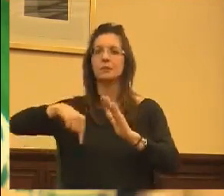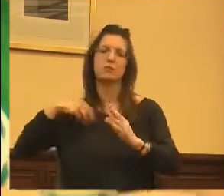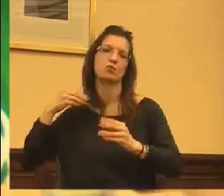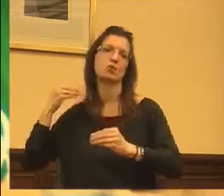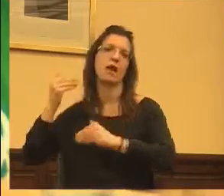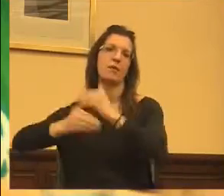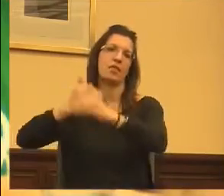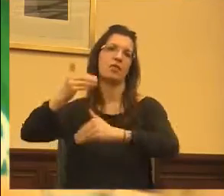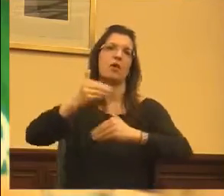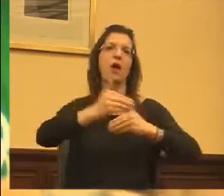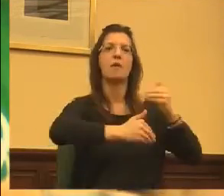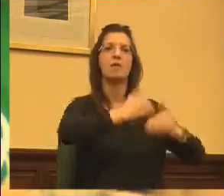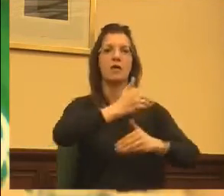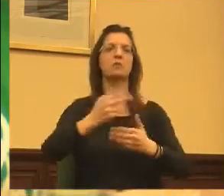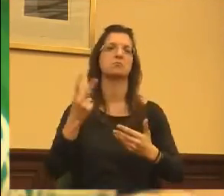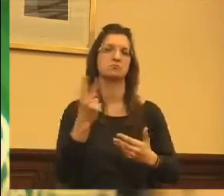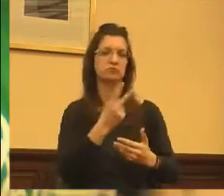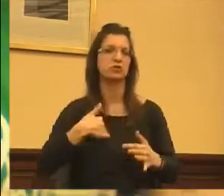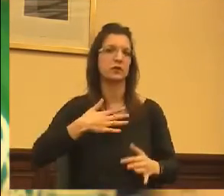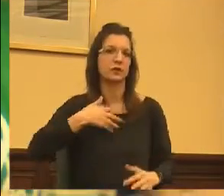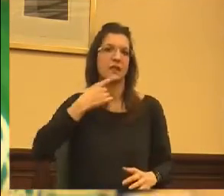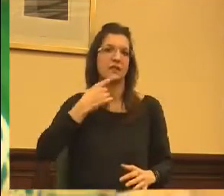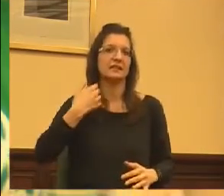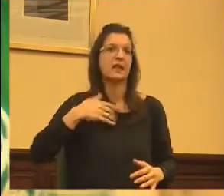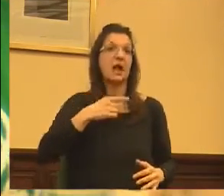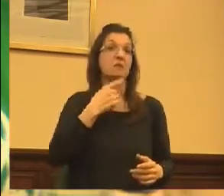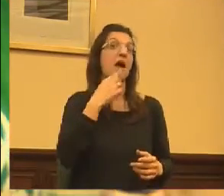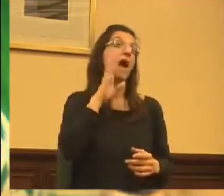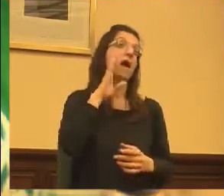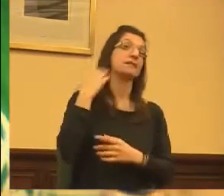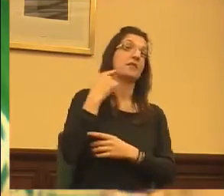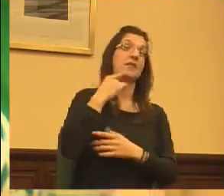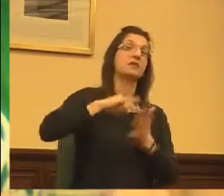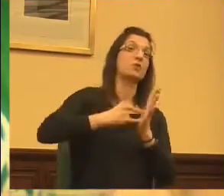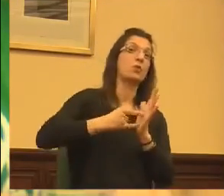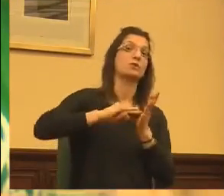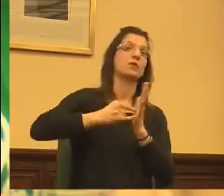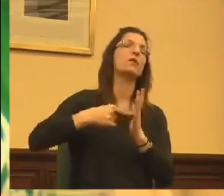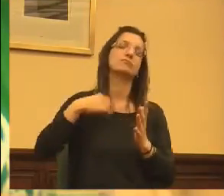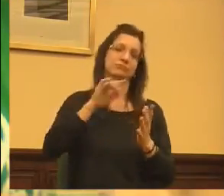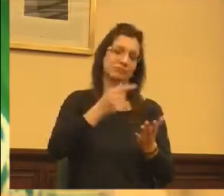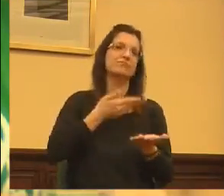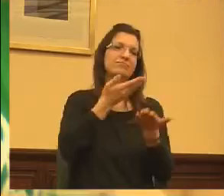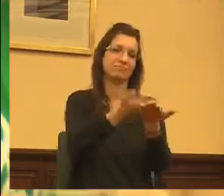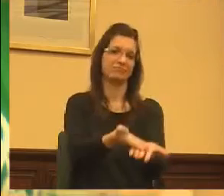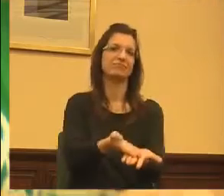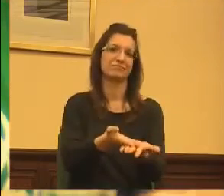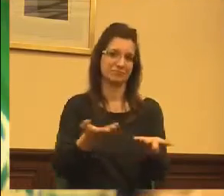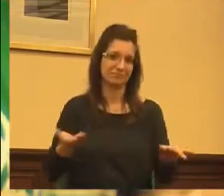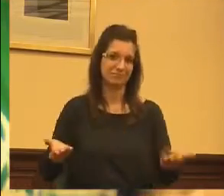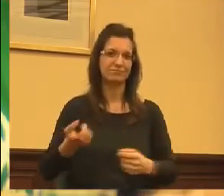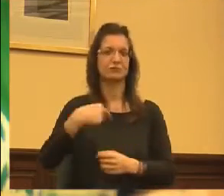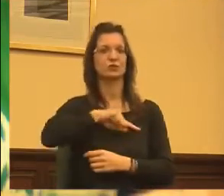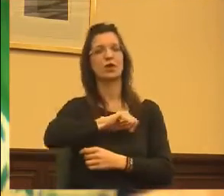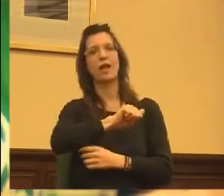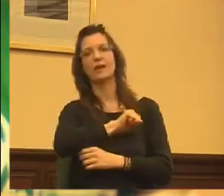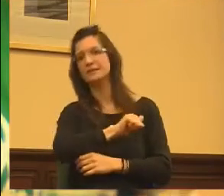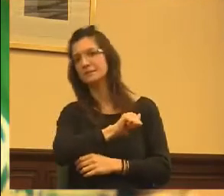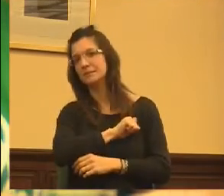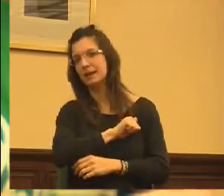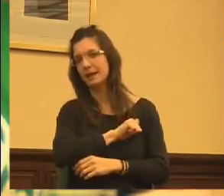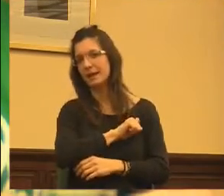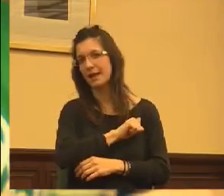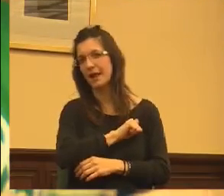del IMS, que esto era a lo que me refería con buscar soluciones que no pasen necesariamente por esperar a que podamos